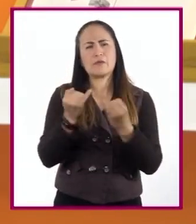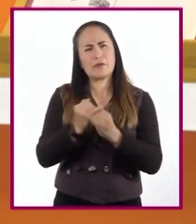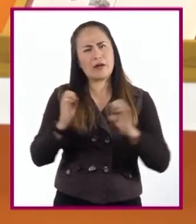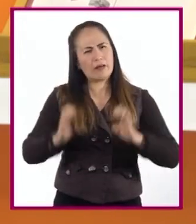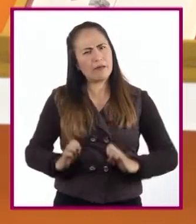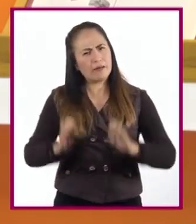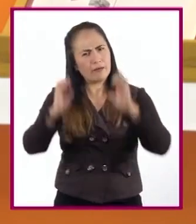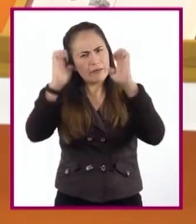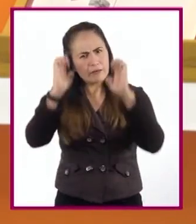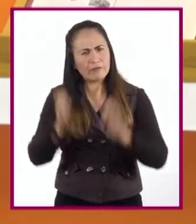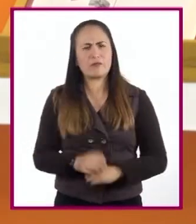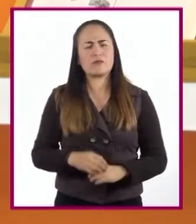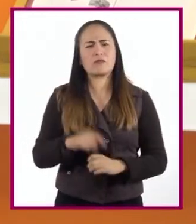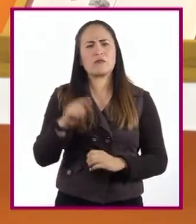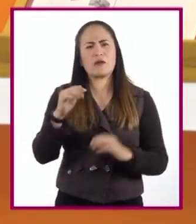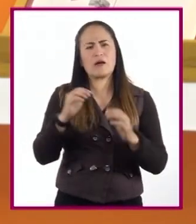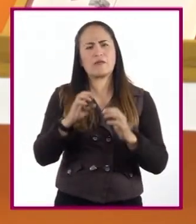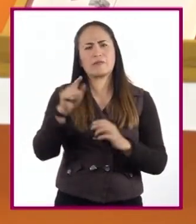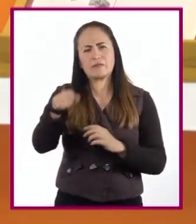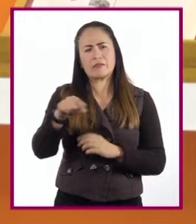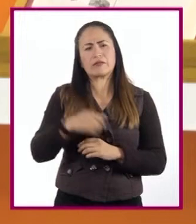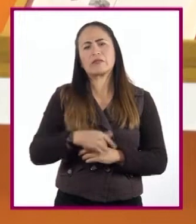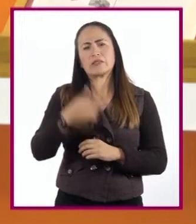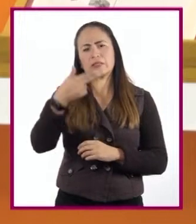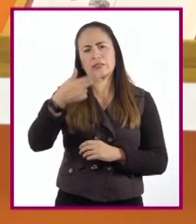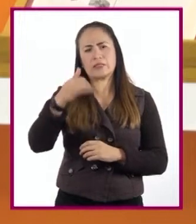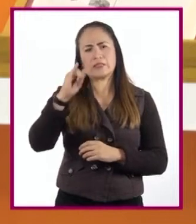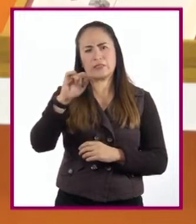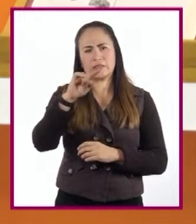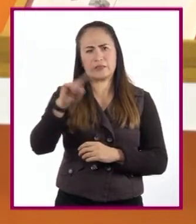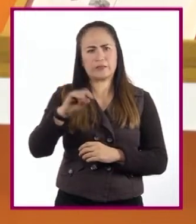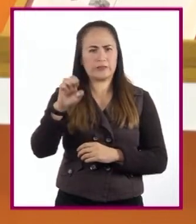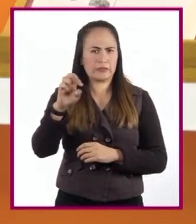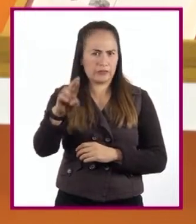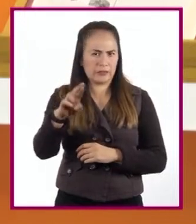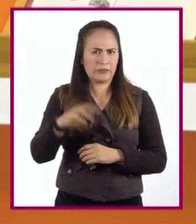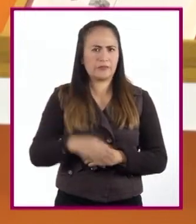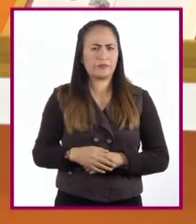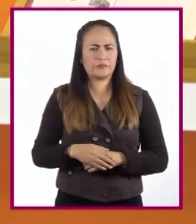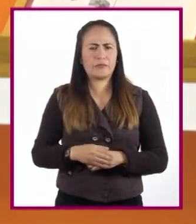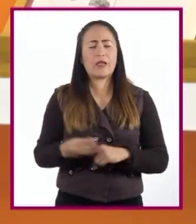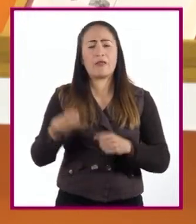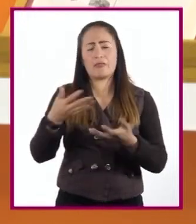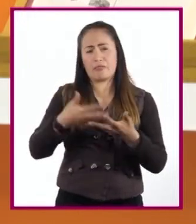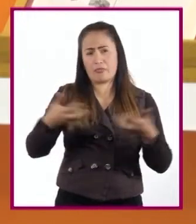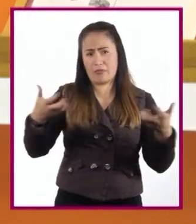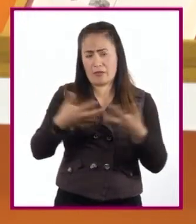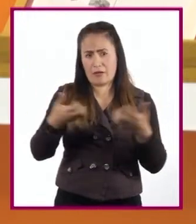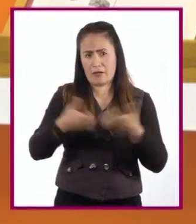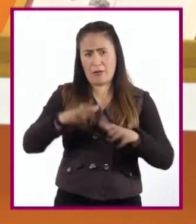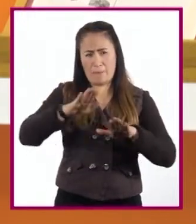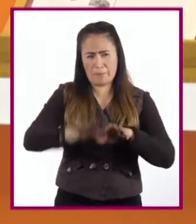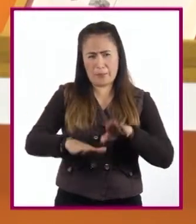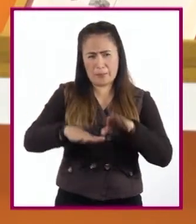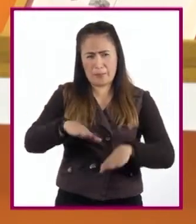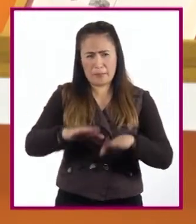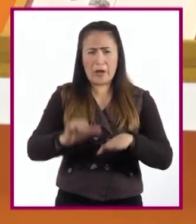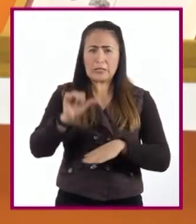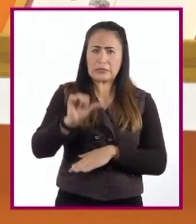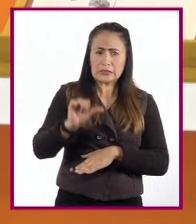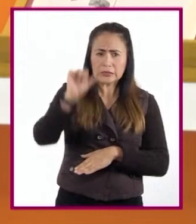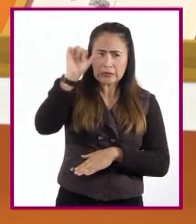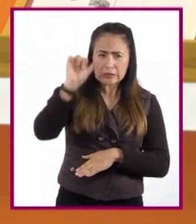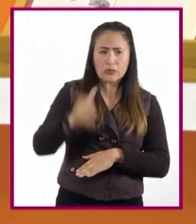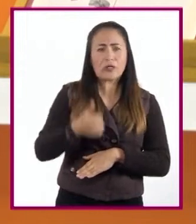la primera subestructura del edificio Heiser, una plataforma de tierra apisonada, de no más de 6 metros de